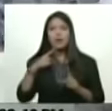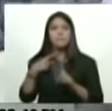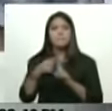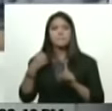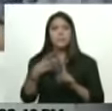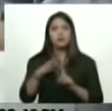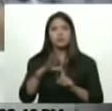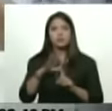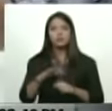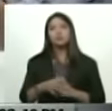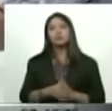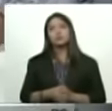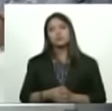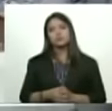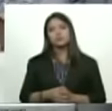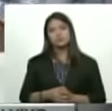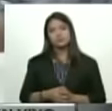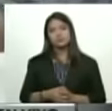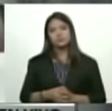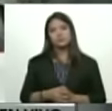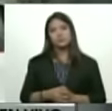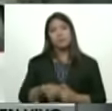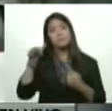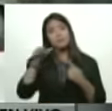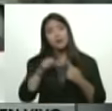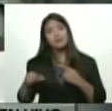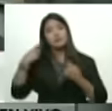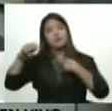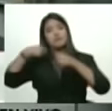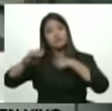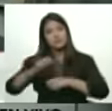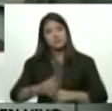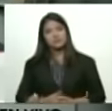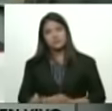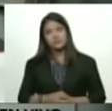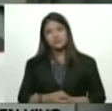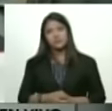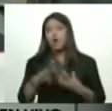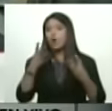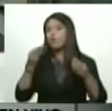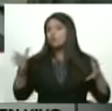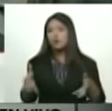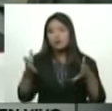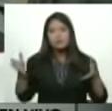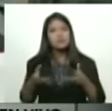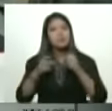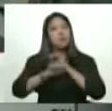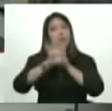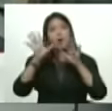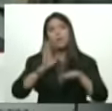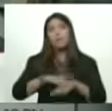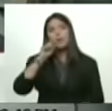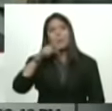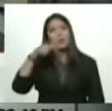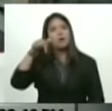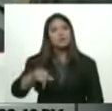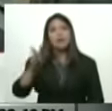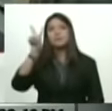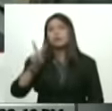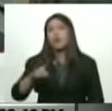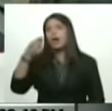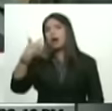directo que va a tener esto precisamente para este sector de exportación? Mucho estímulo, claro, ya debido a la alta inflación que hay en Venezuela, los